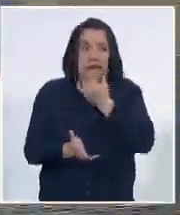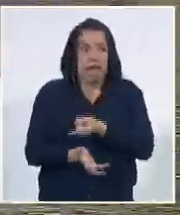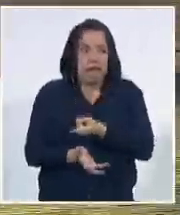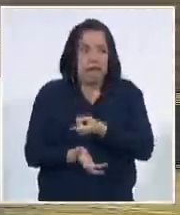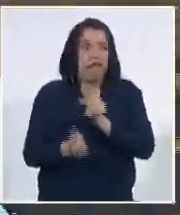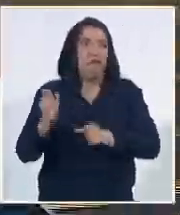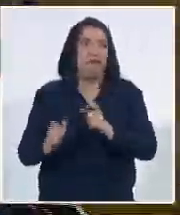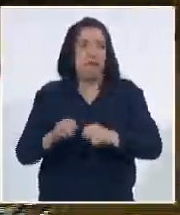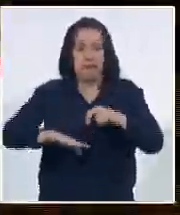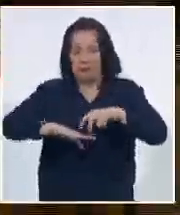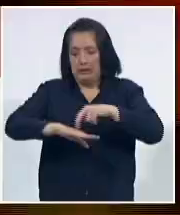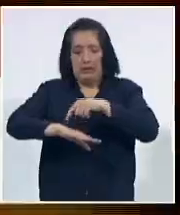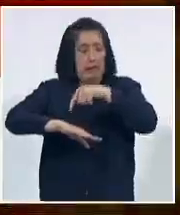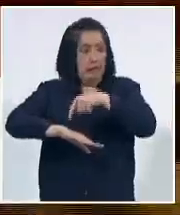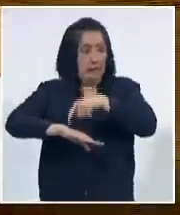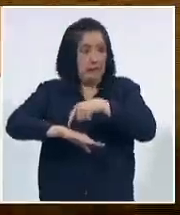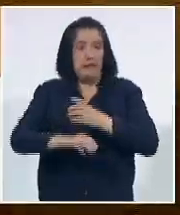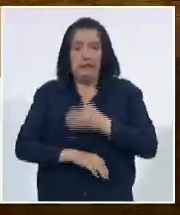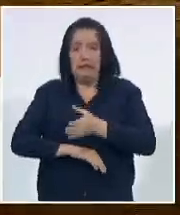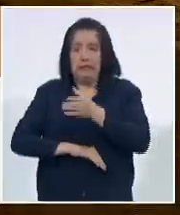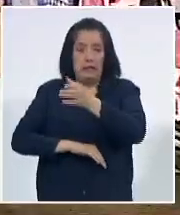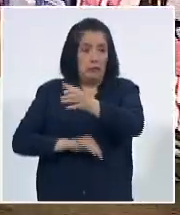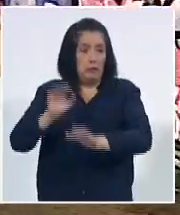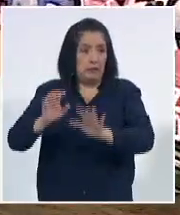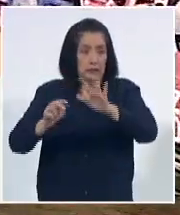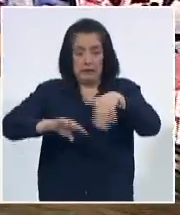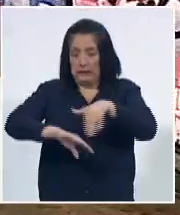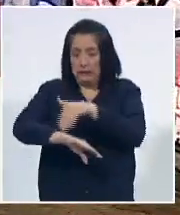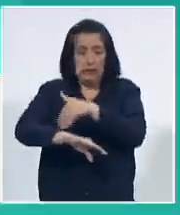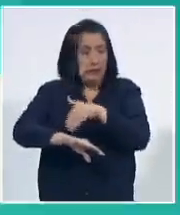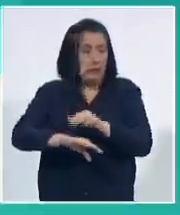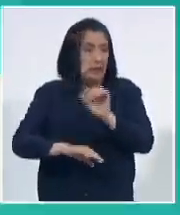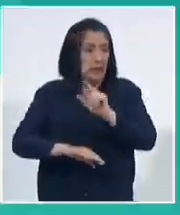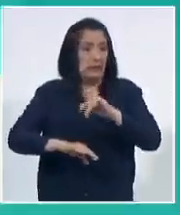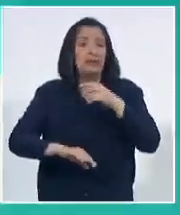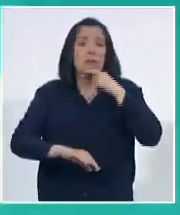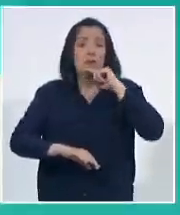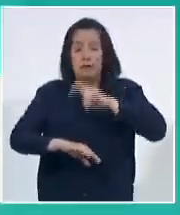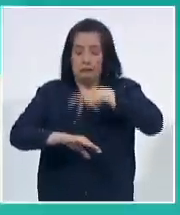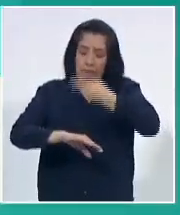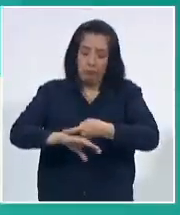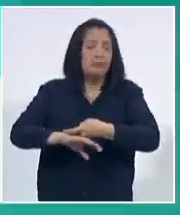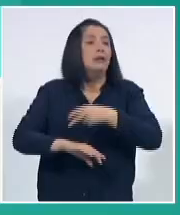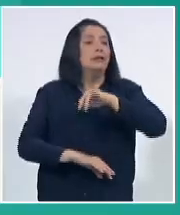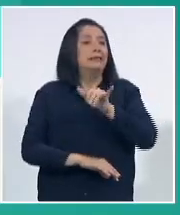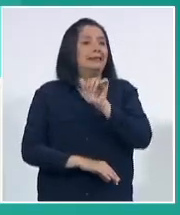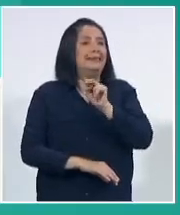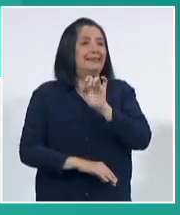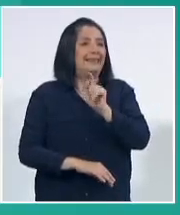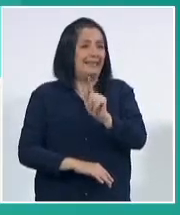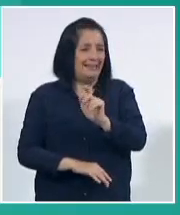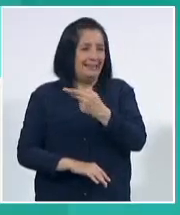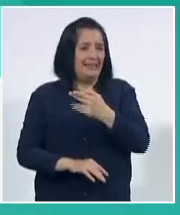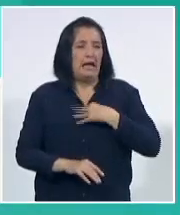Sobre la vereda de la cuadra 17 de la avenida José Carlos María de Guienate, terminó el cuerpo de Janet Ramos Cisneros, de 25